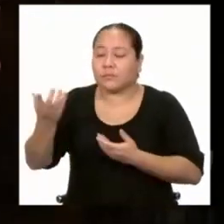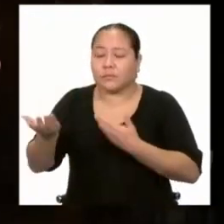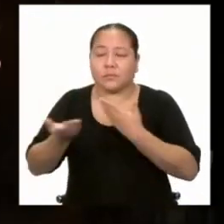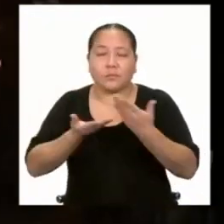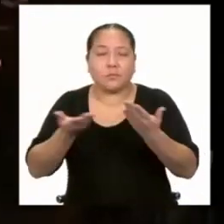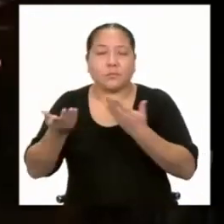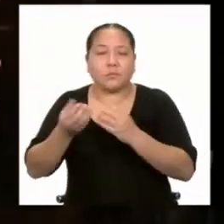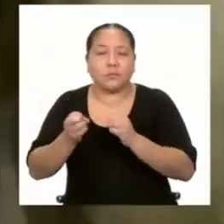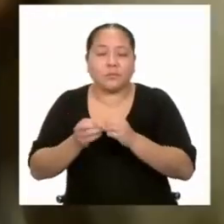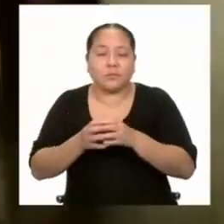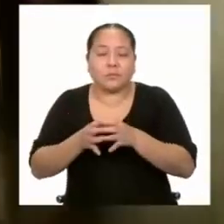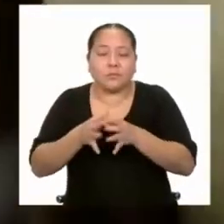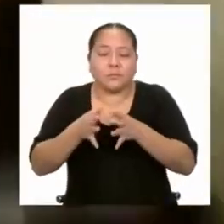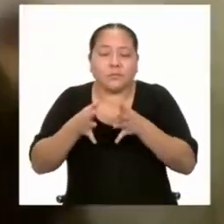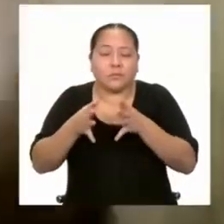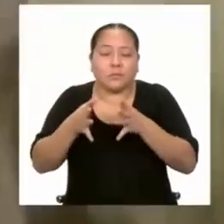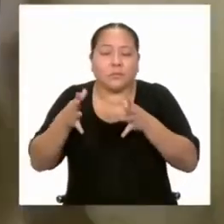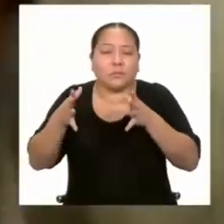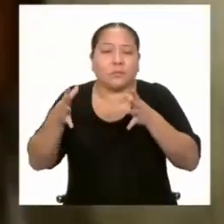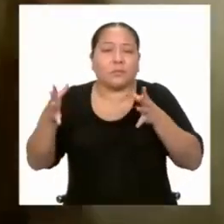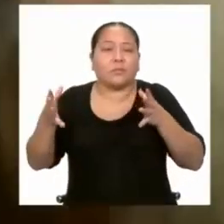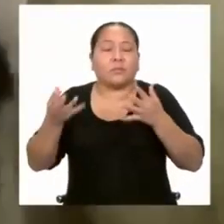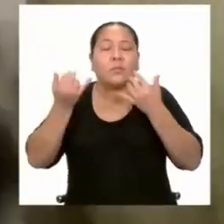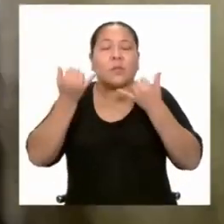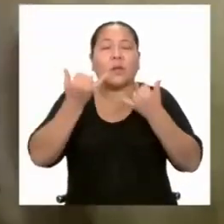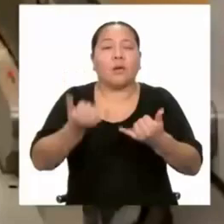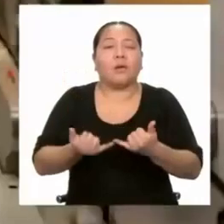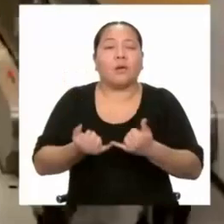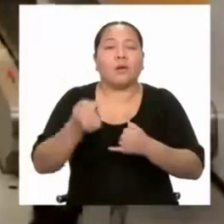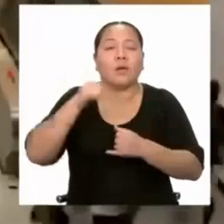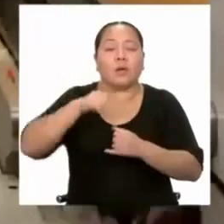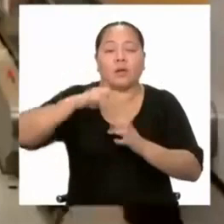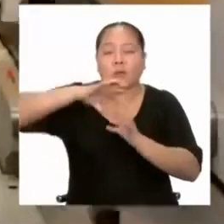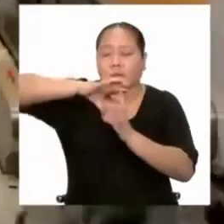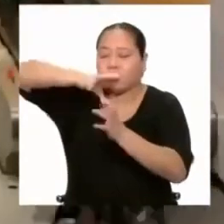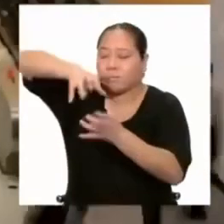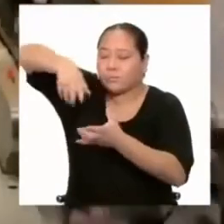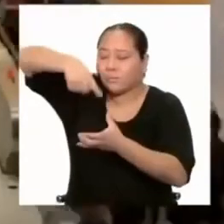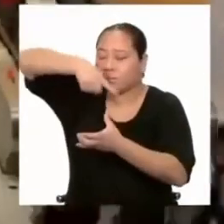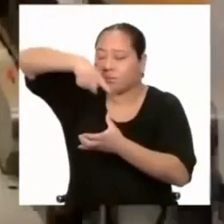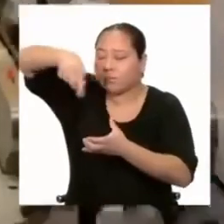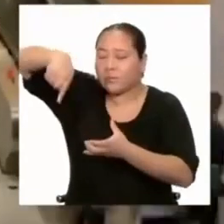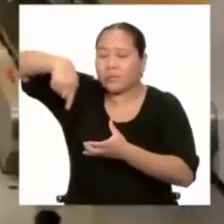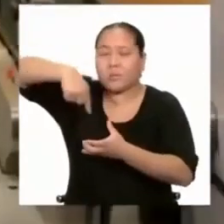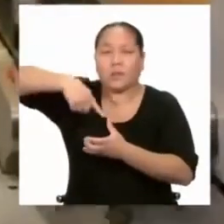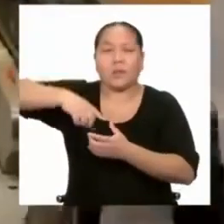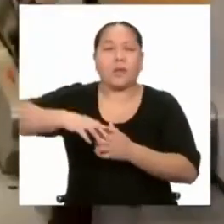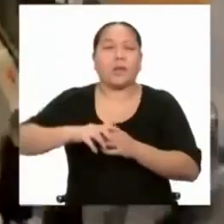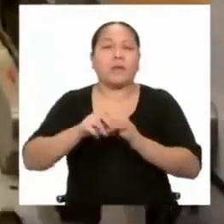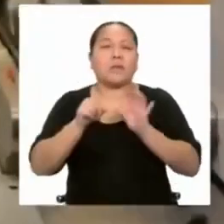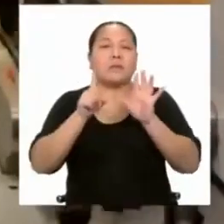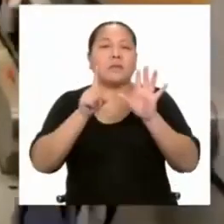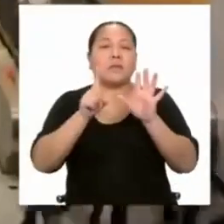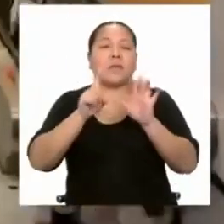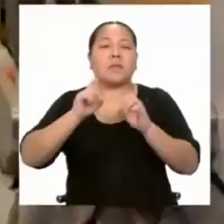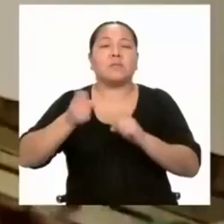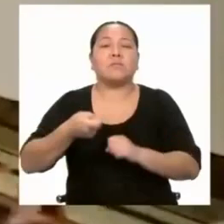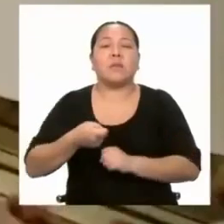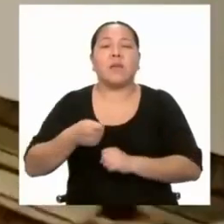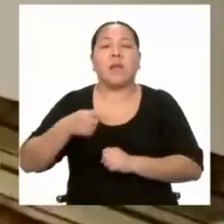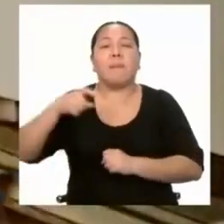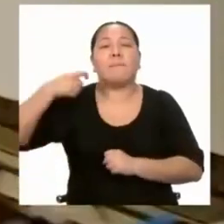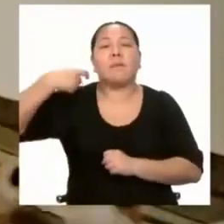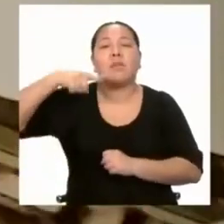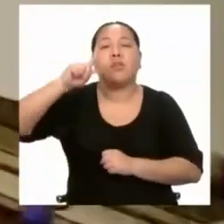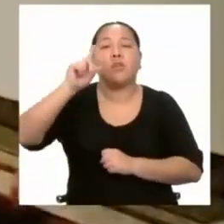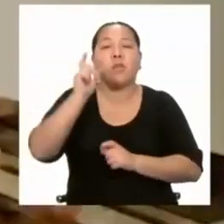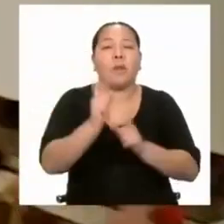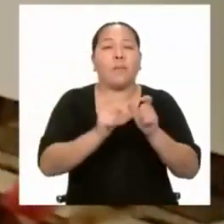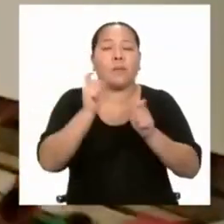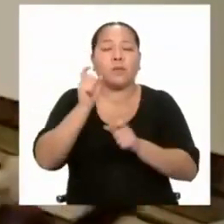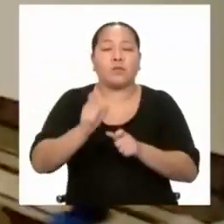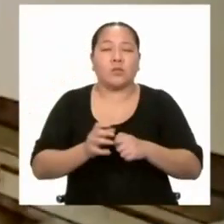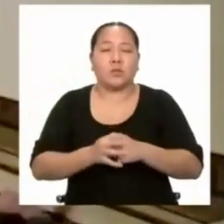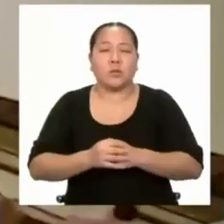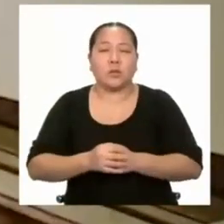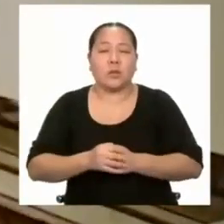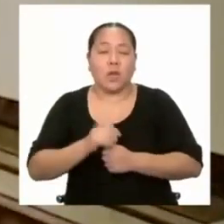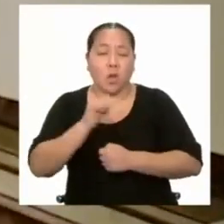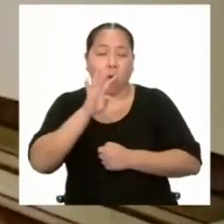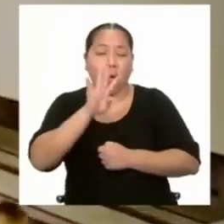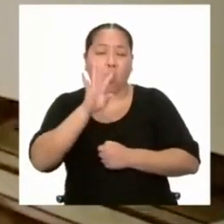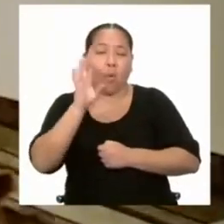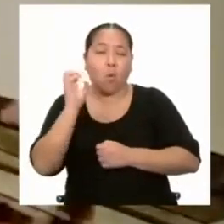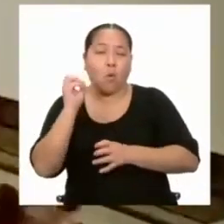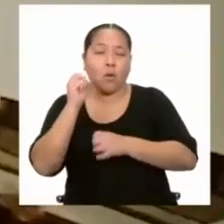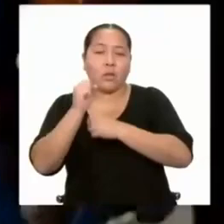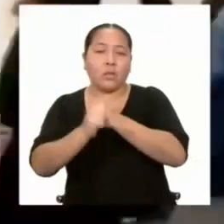aumentando. Hoy día, en nuestro planeta, somos 6.000 millones de habitantes. En tan solo 40